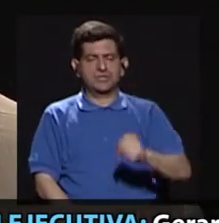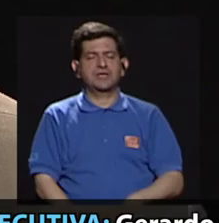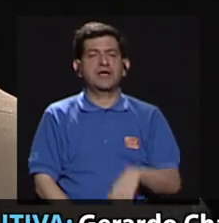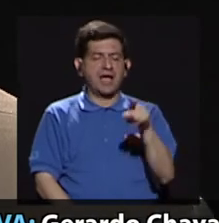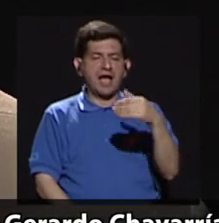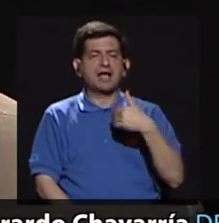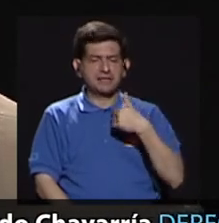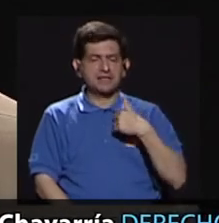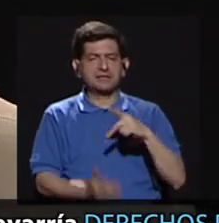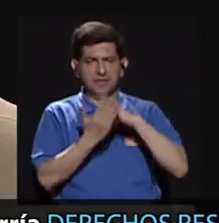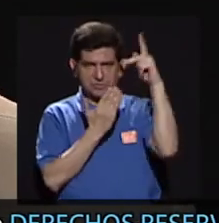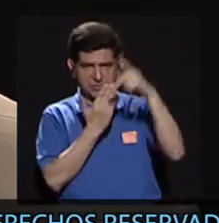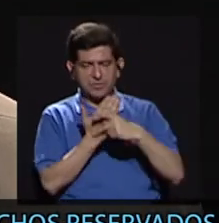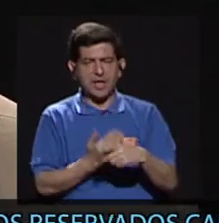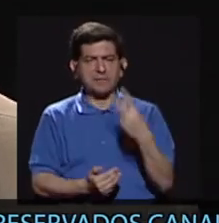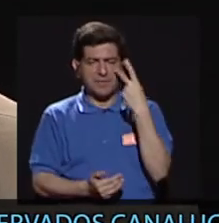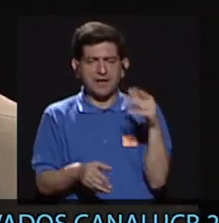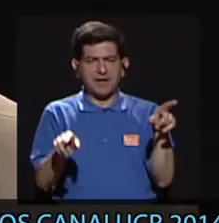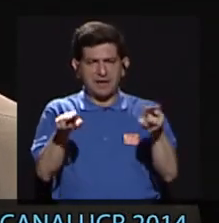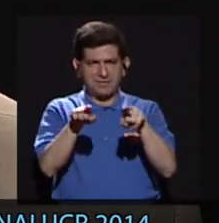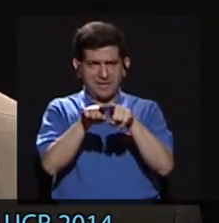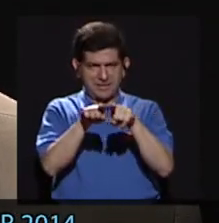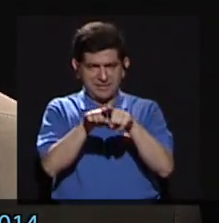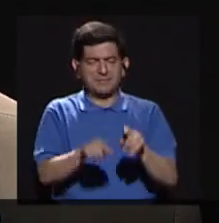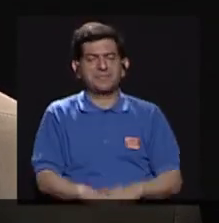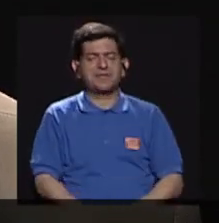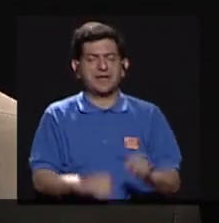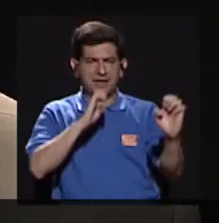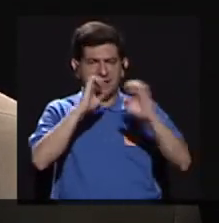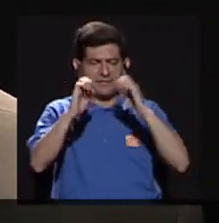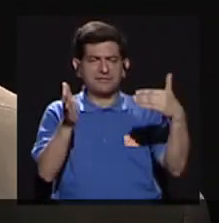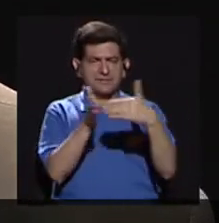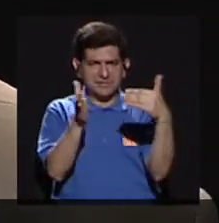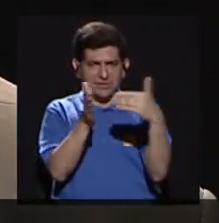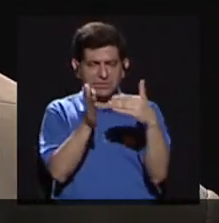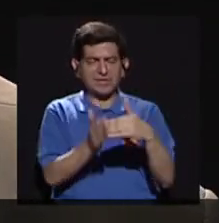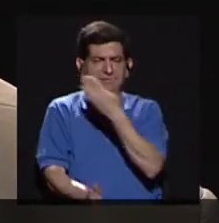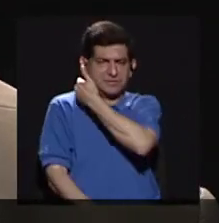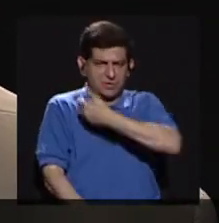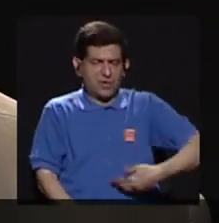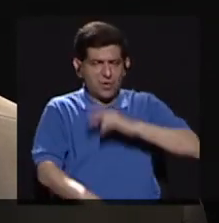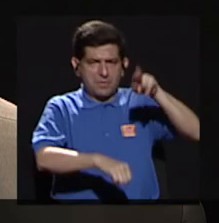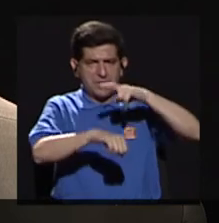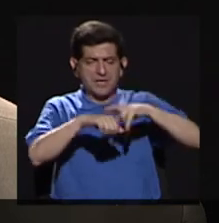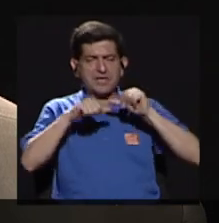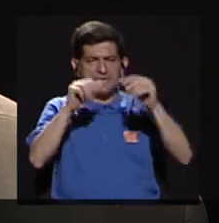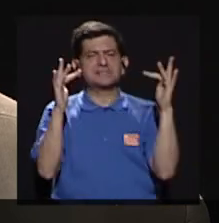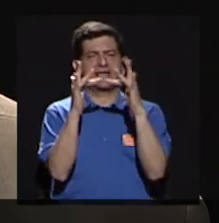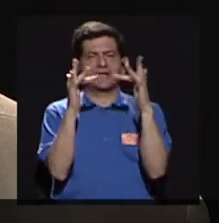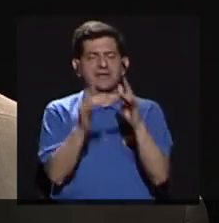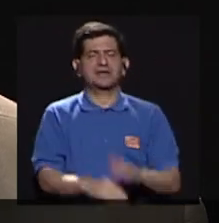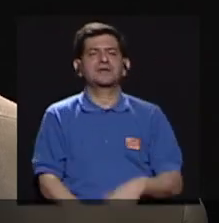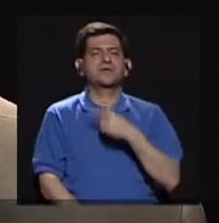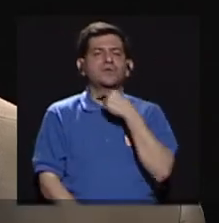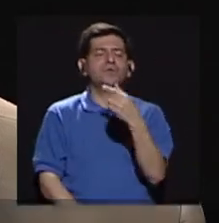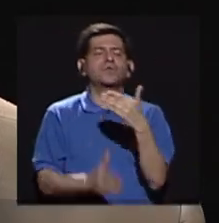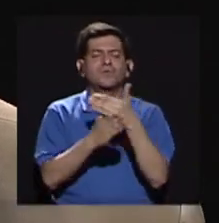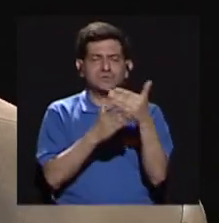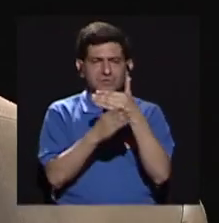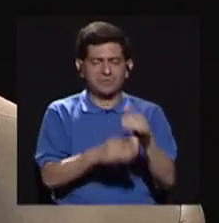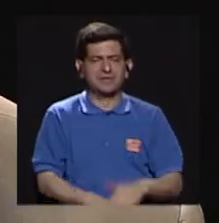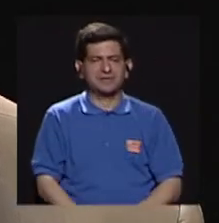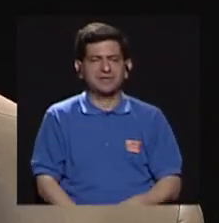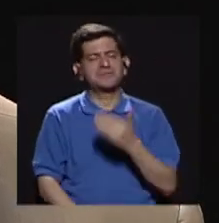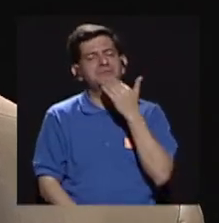estar vean de nuevo de esta interesantísima entrevista con el presidente de la república y seguimos en contacto un gusto haber estado con ustedes